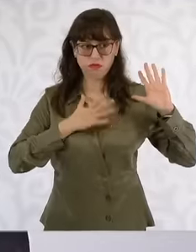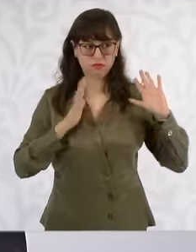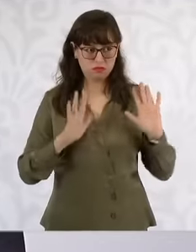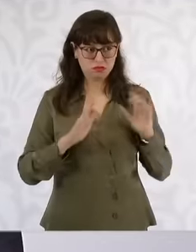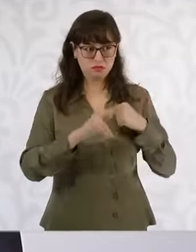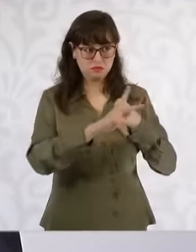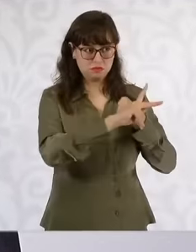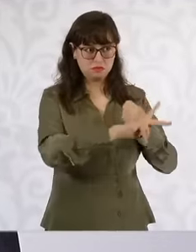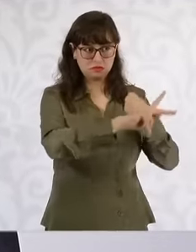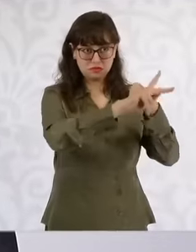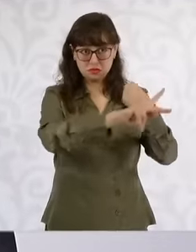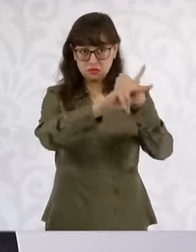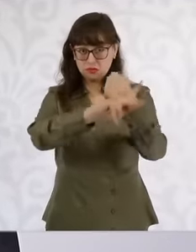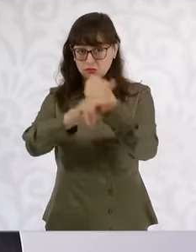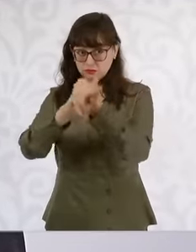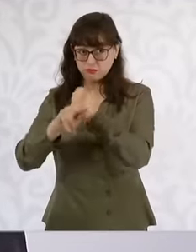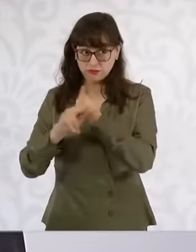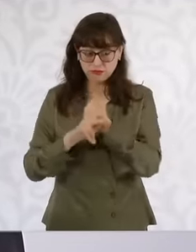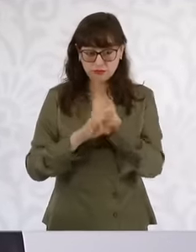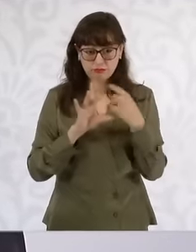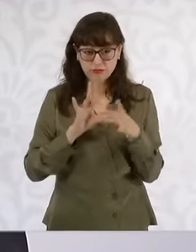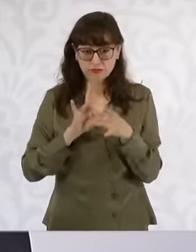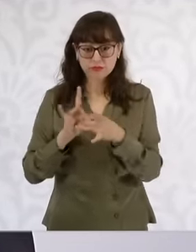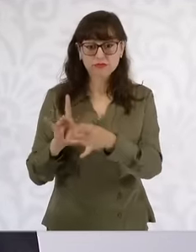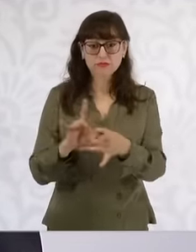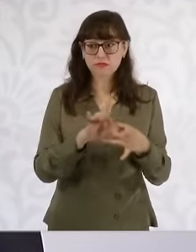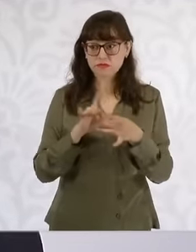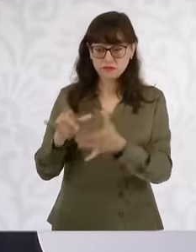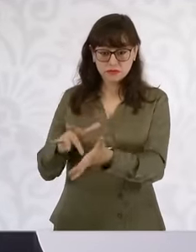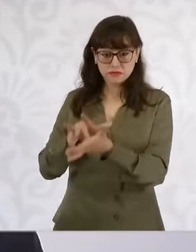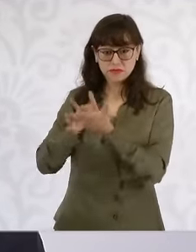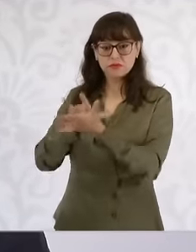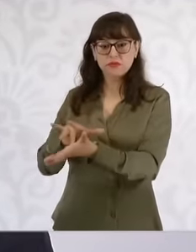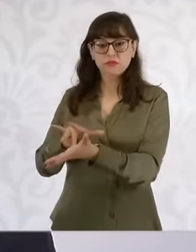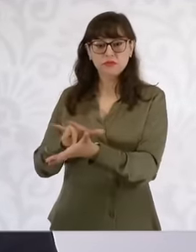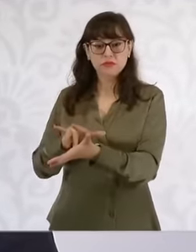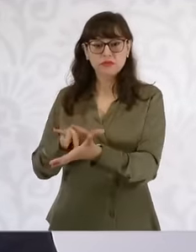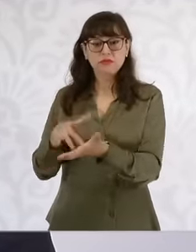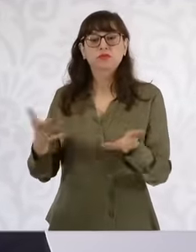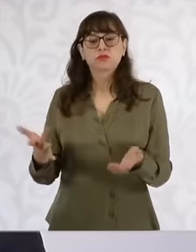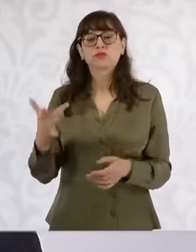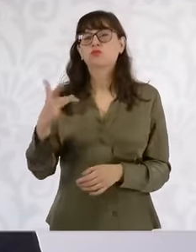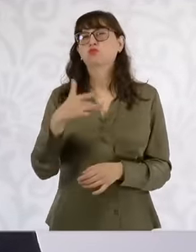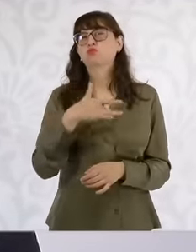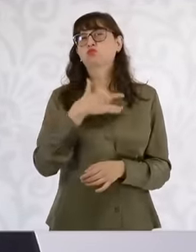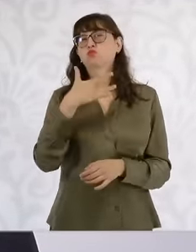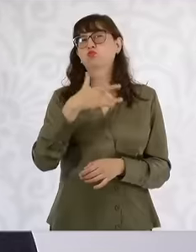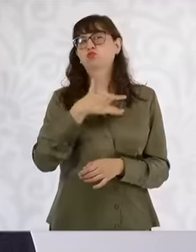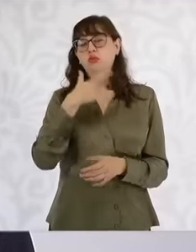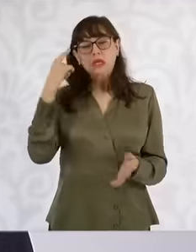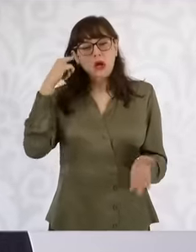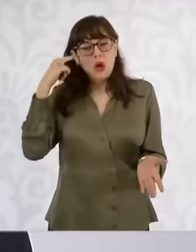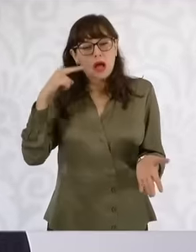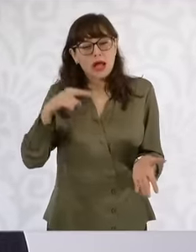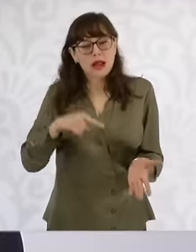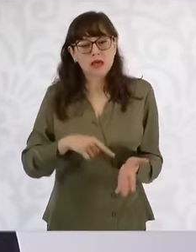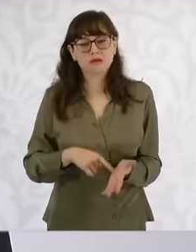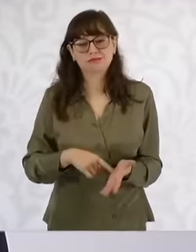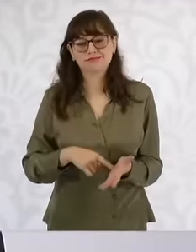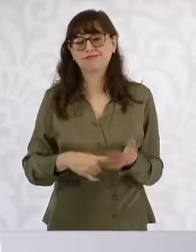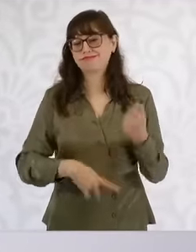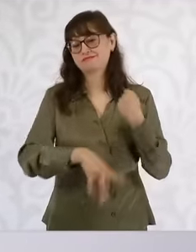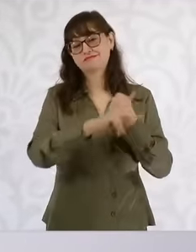han aceptado sumarse. Yo tengo la impresión de que es altamente probable y muy deseable, desde luego, que